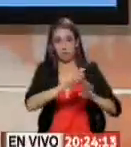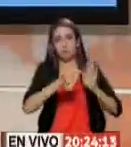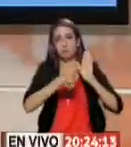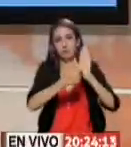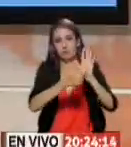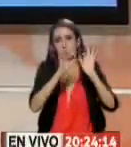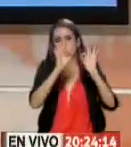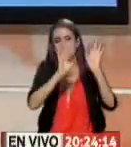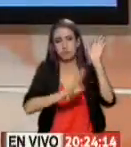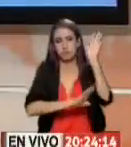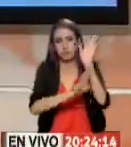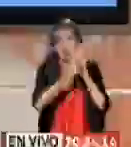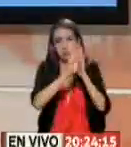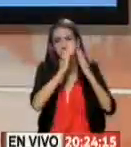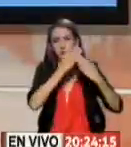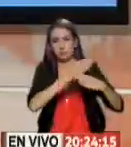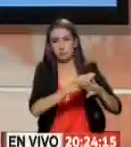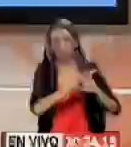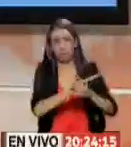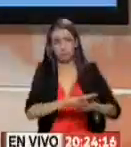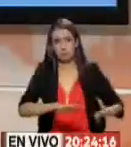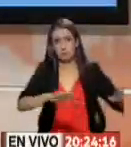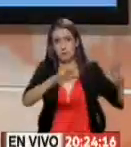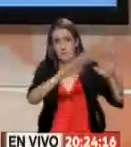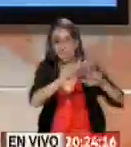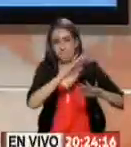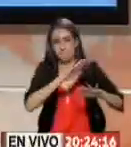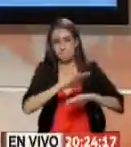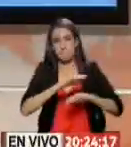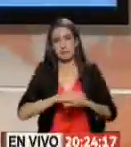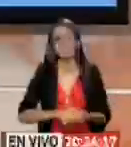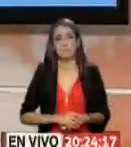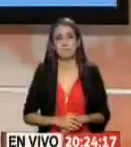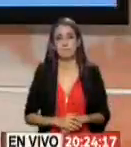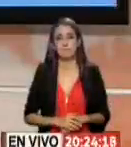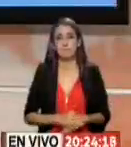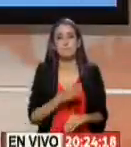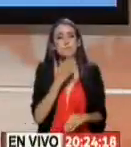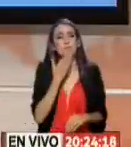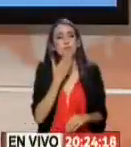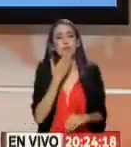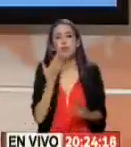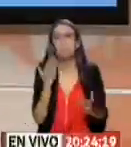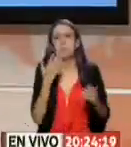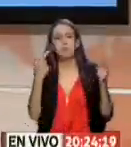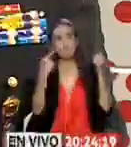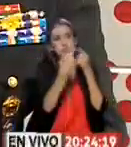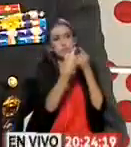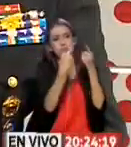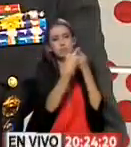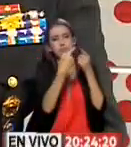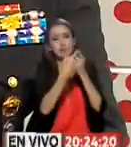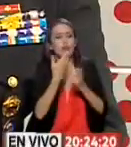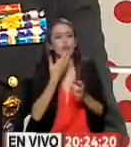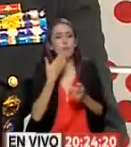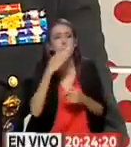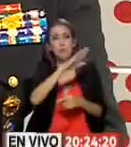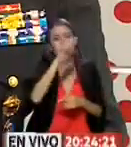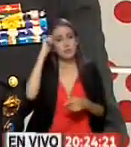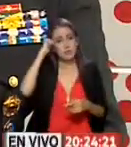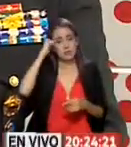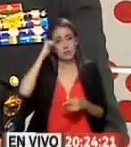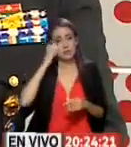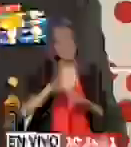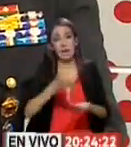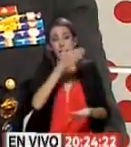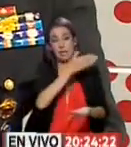nivel para poder defender todo lo que es el territorio nacional. ¿Cómo fue ese enfrentamiento? ¿Cómo recuerda usted aquellos días? Me comentaba antes